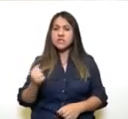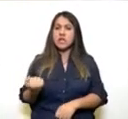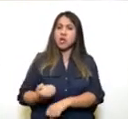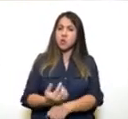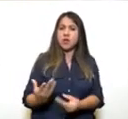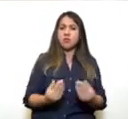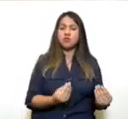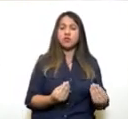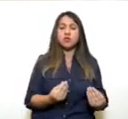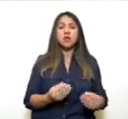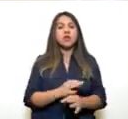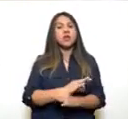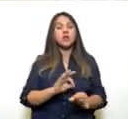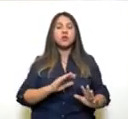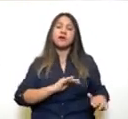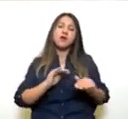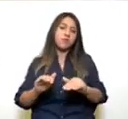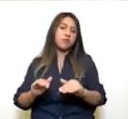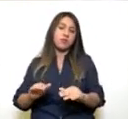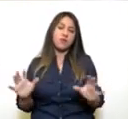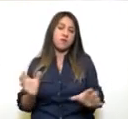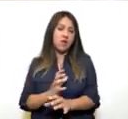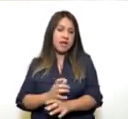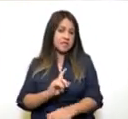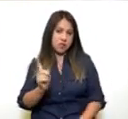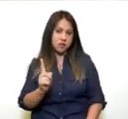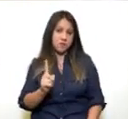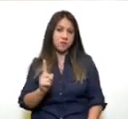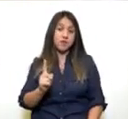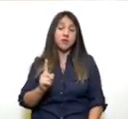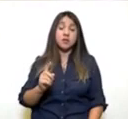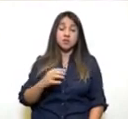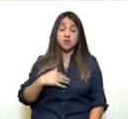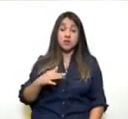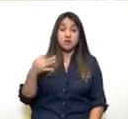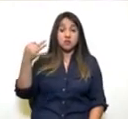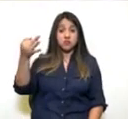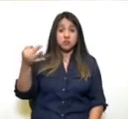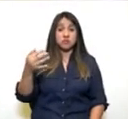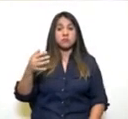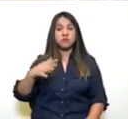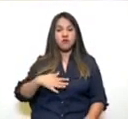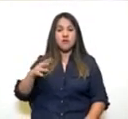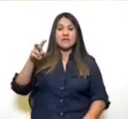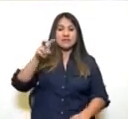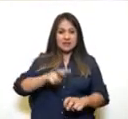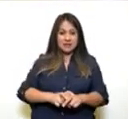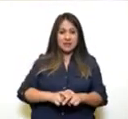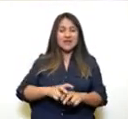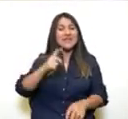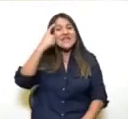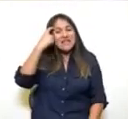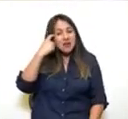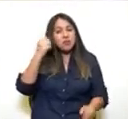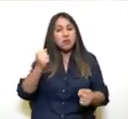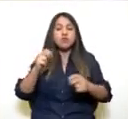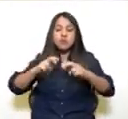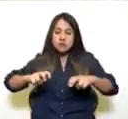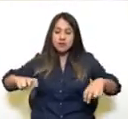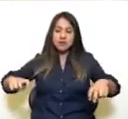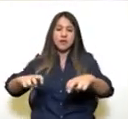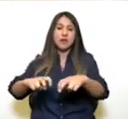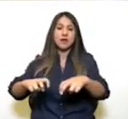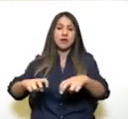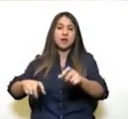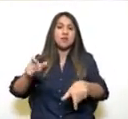amparado ningún tipo de violencia yo me voy a sentar y creo que nos podemos sentar con gente que no